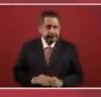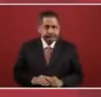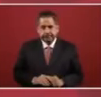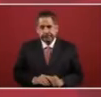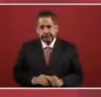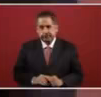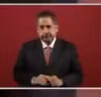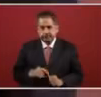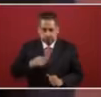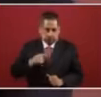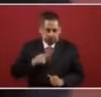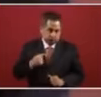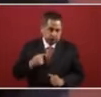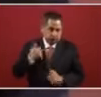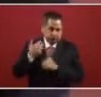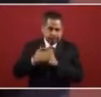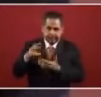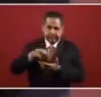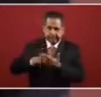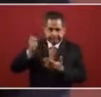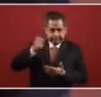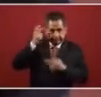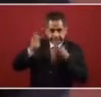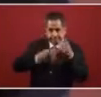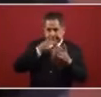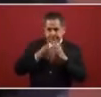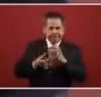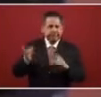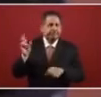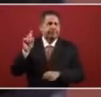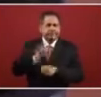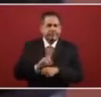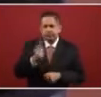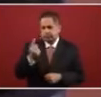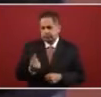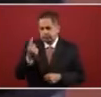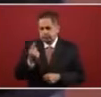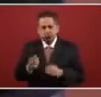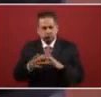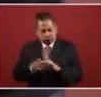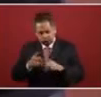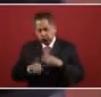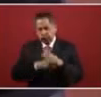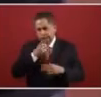Yo voy a hablar de este tema el día primero, pero